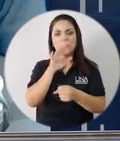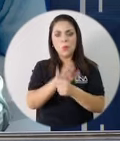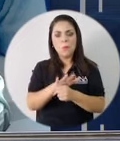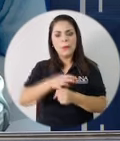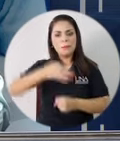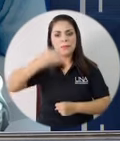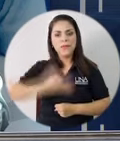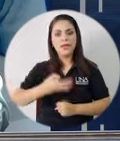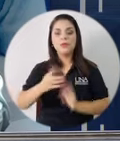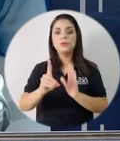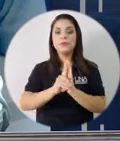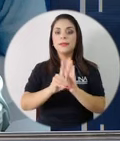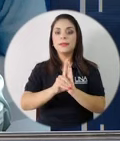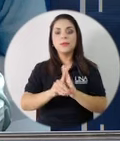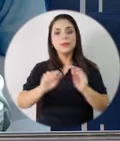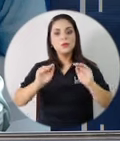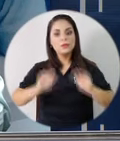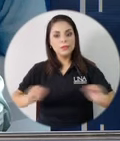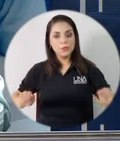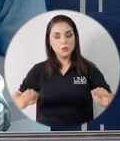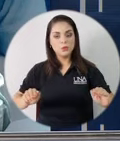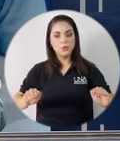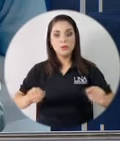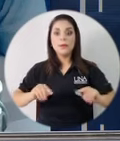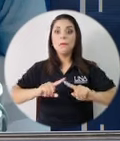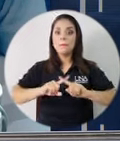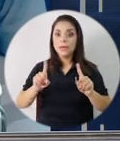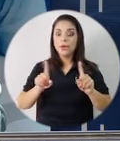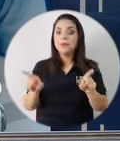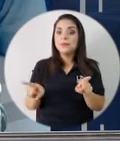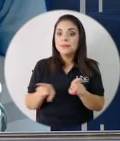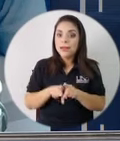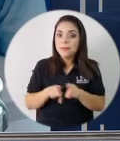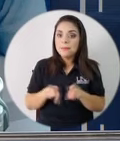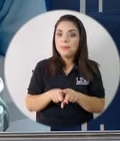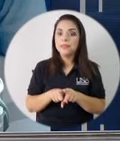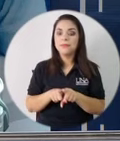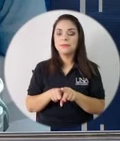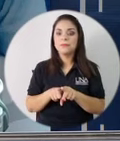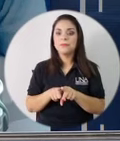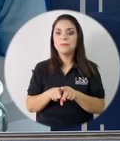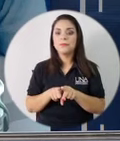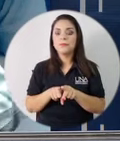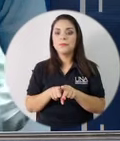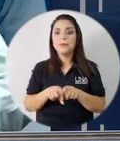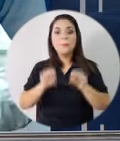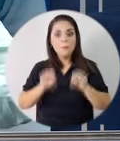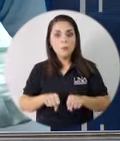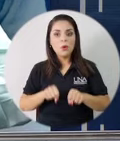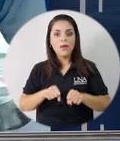a cabalidad los derechos de las niñas y los niños, pero además de esto, que puedan